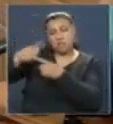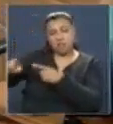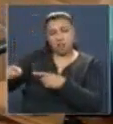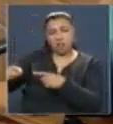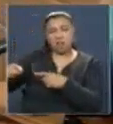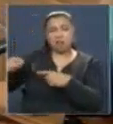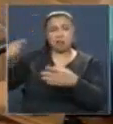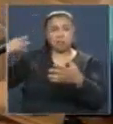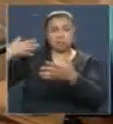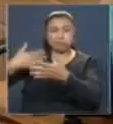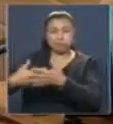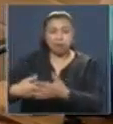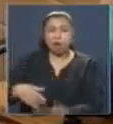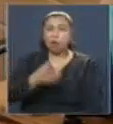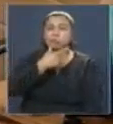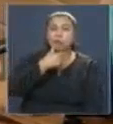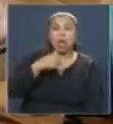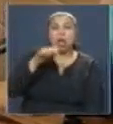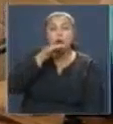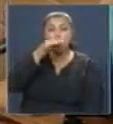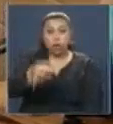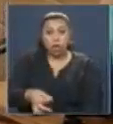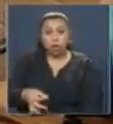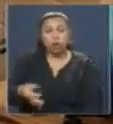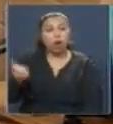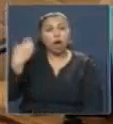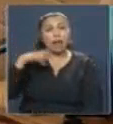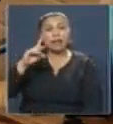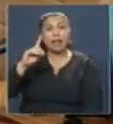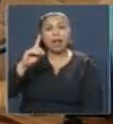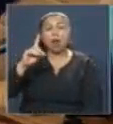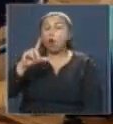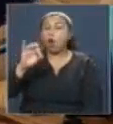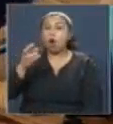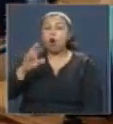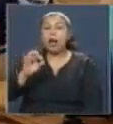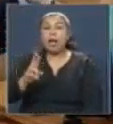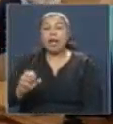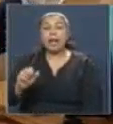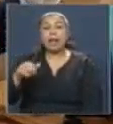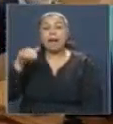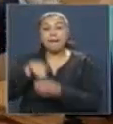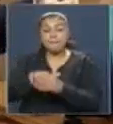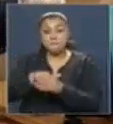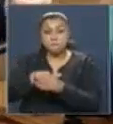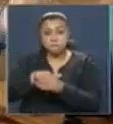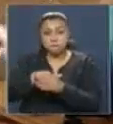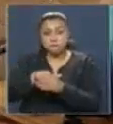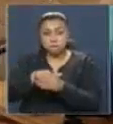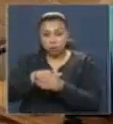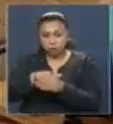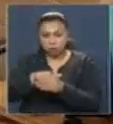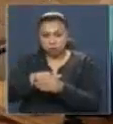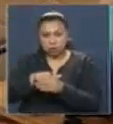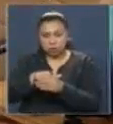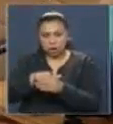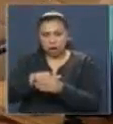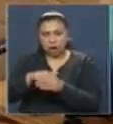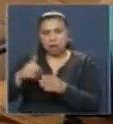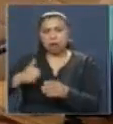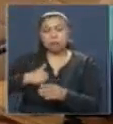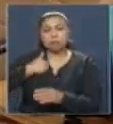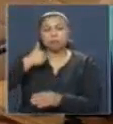por sus cuestionamientos, lo dijo al votar en contra del proyecto del voto